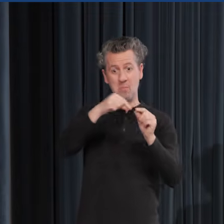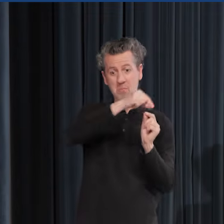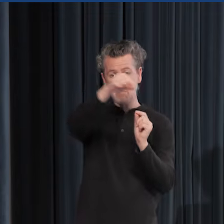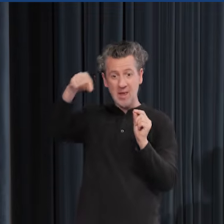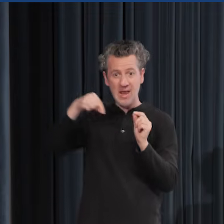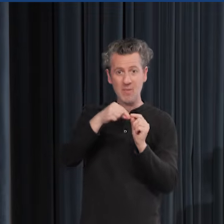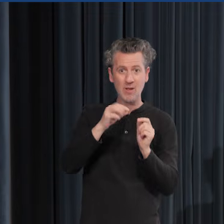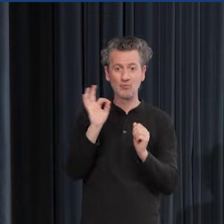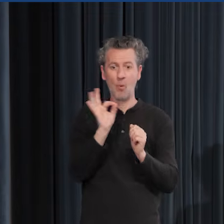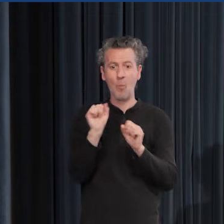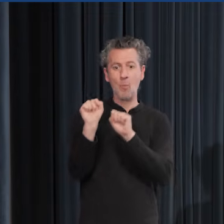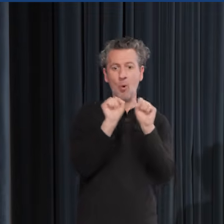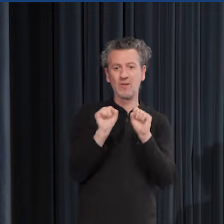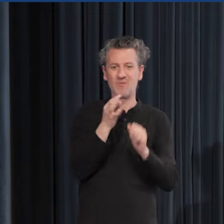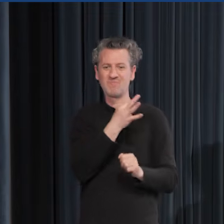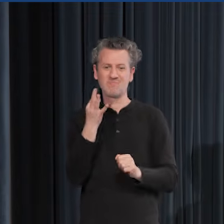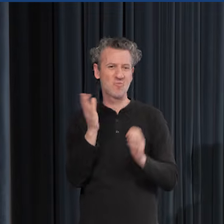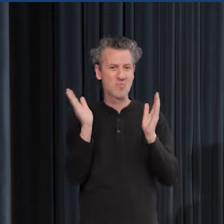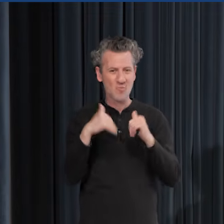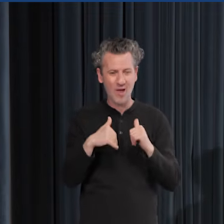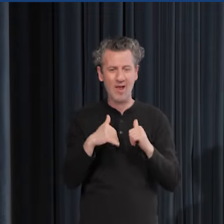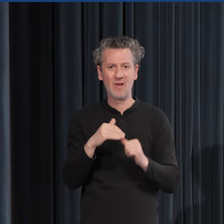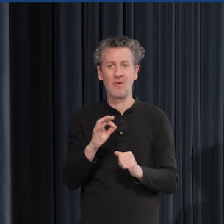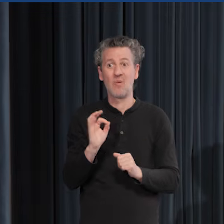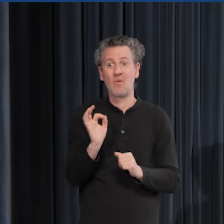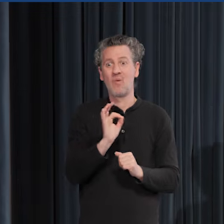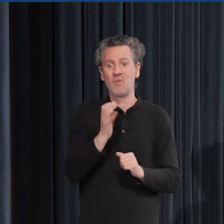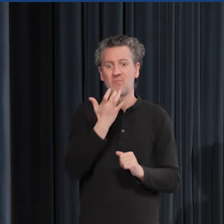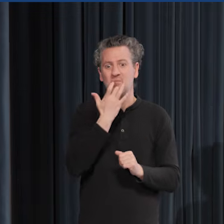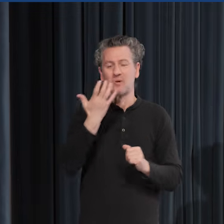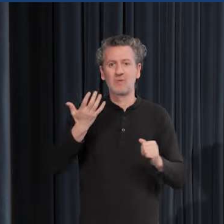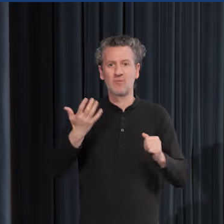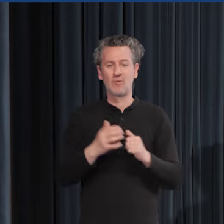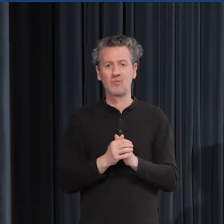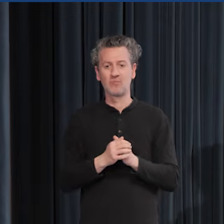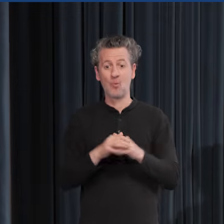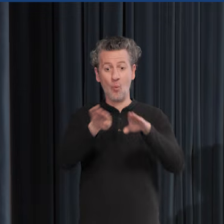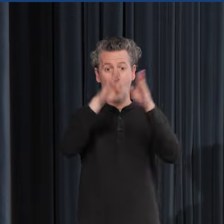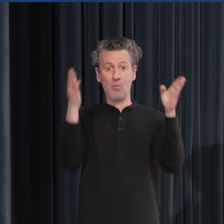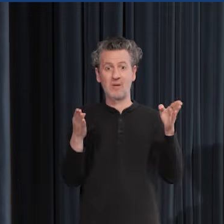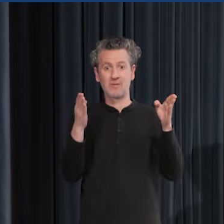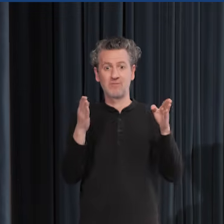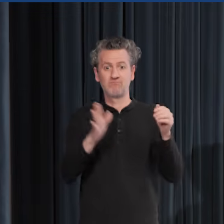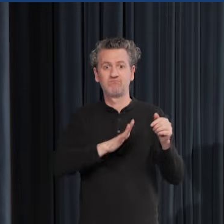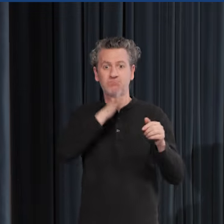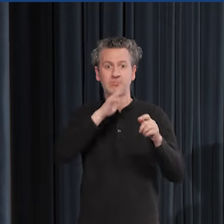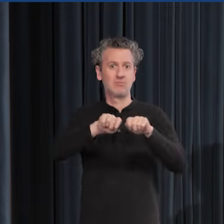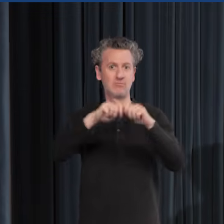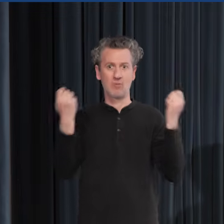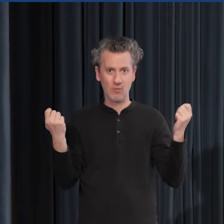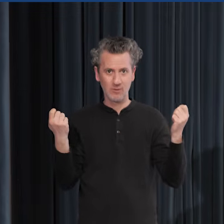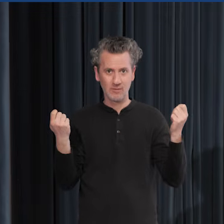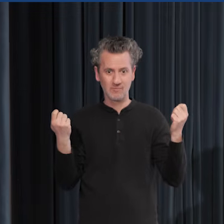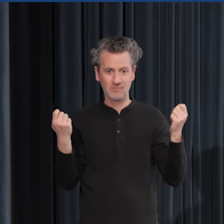misma, porque no tenemos unas protecciones adecuadas, o bien sea porque se nos rompe la propia cubierta, se rompe el material de cubrición, se